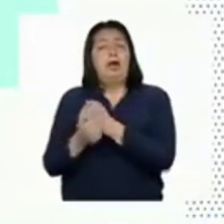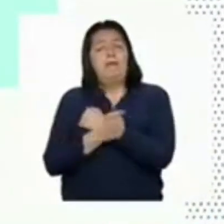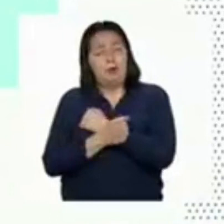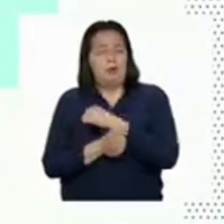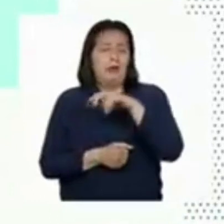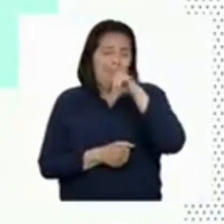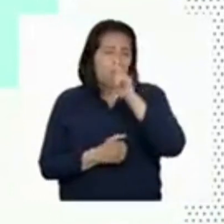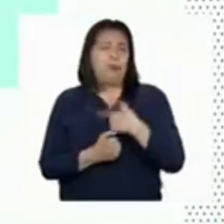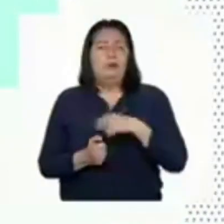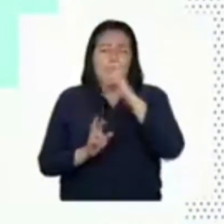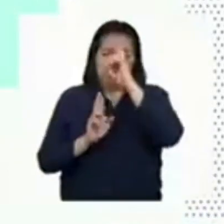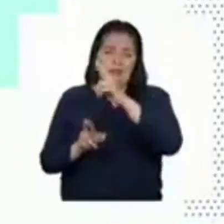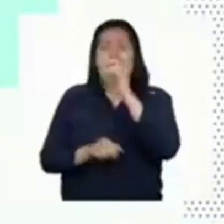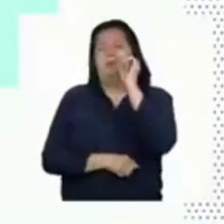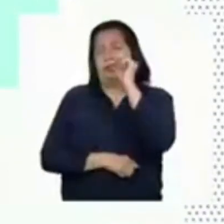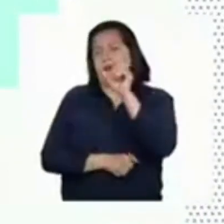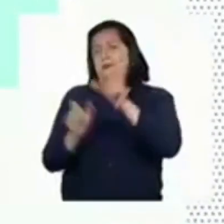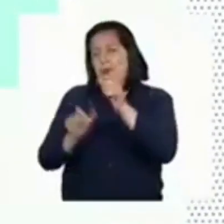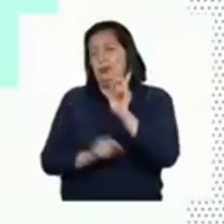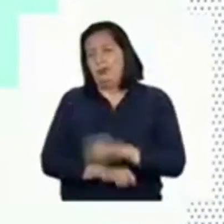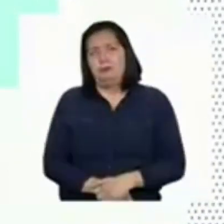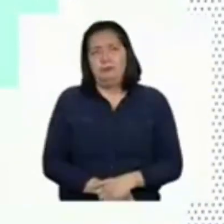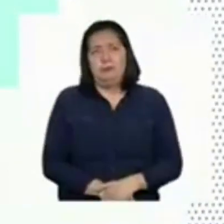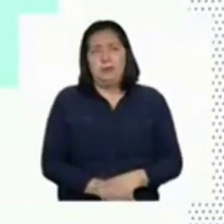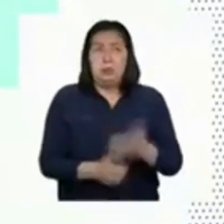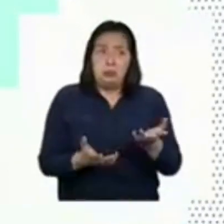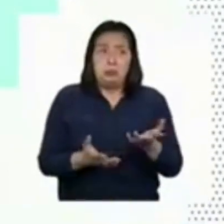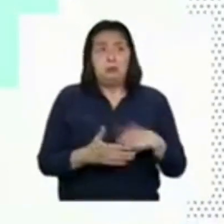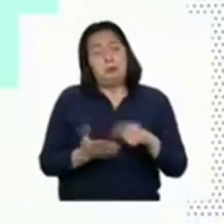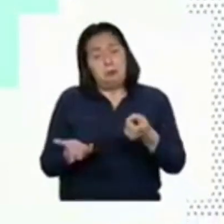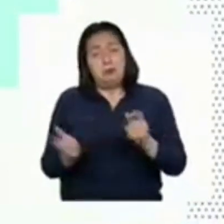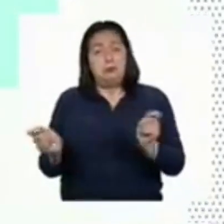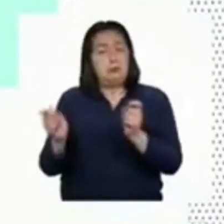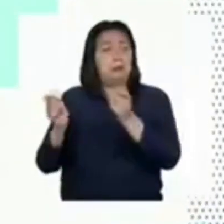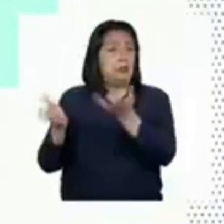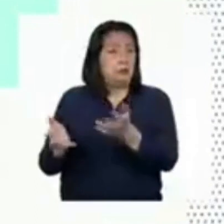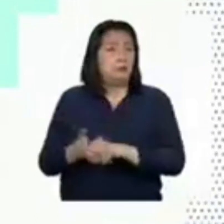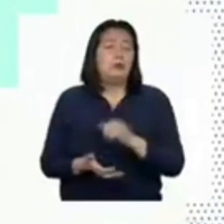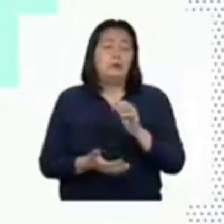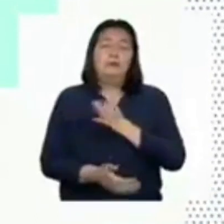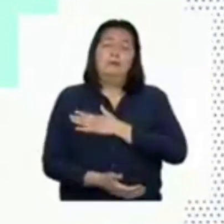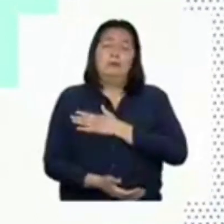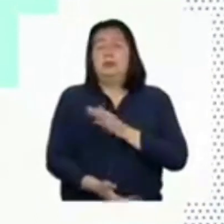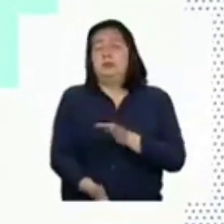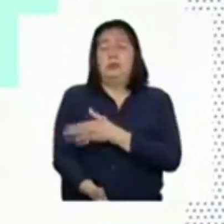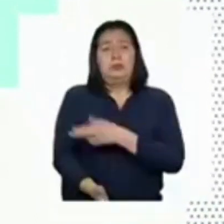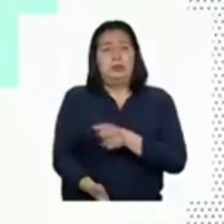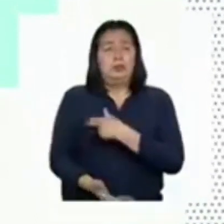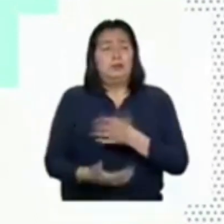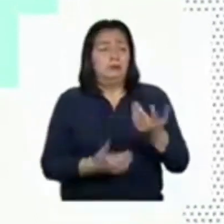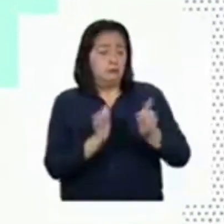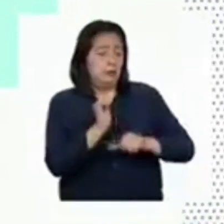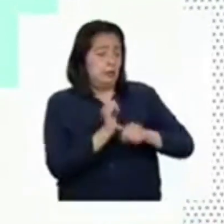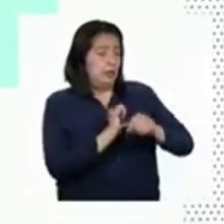país respetando los derechos de las personas. Como parte de esta ceremonia, se cantaría el himno nacional. Mi